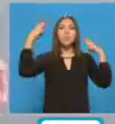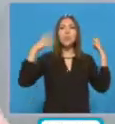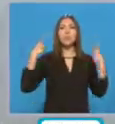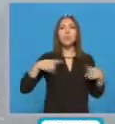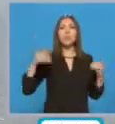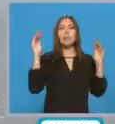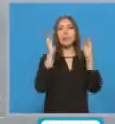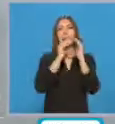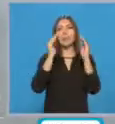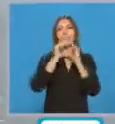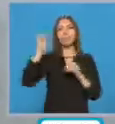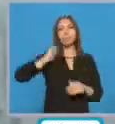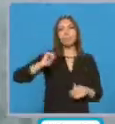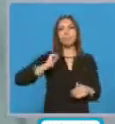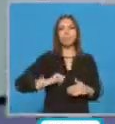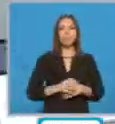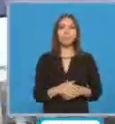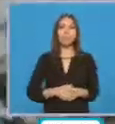casonas antiguas. Síganme.